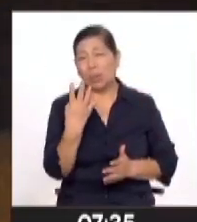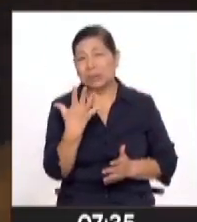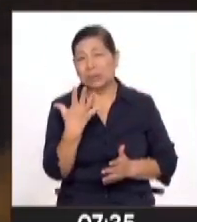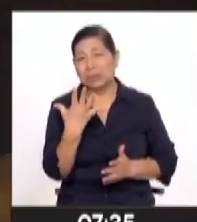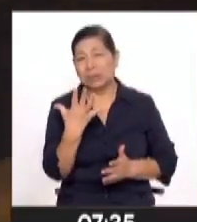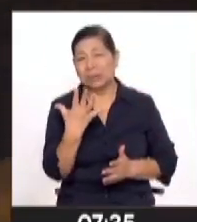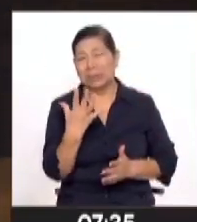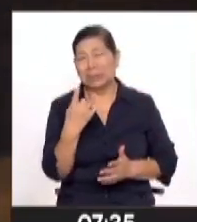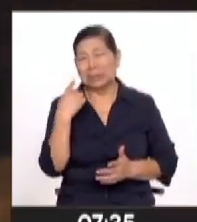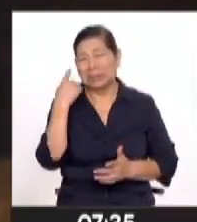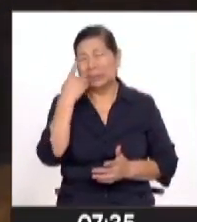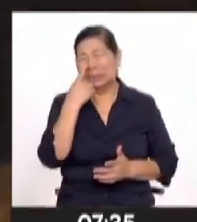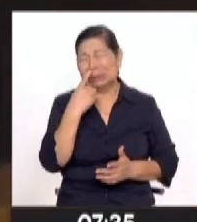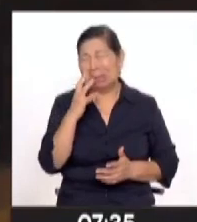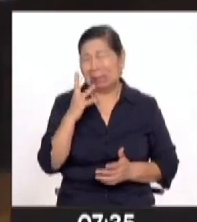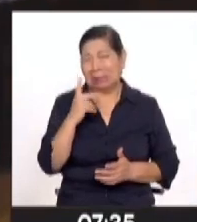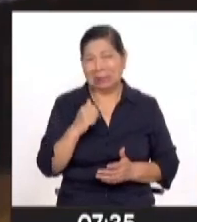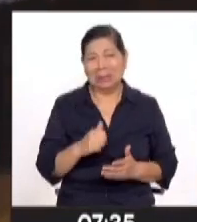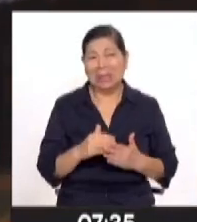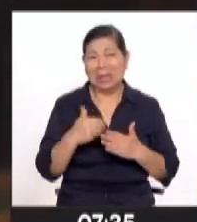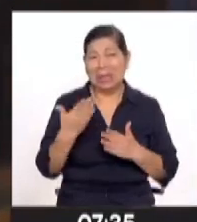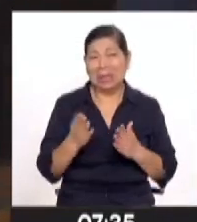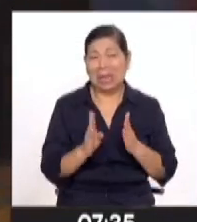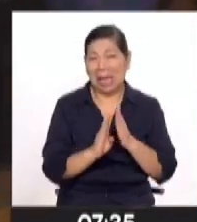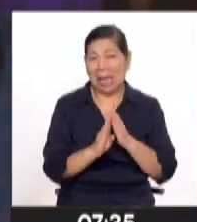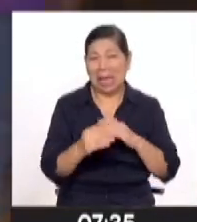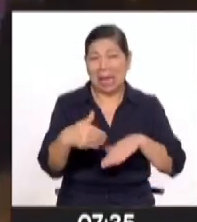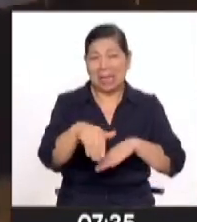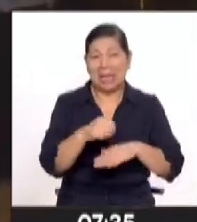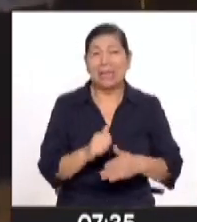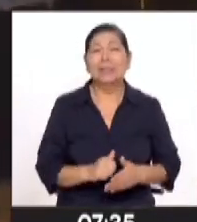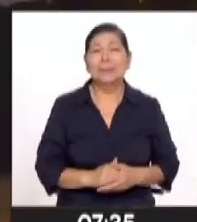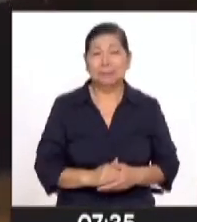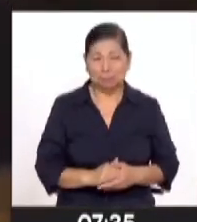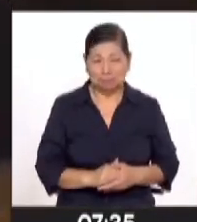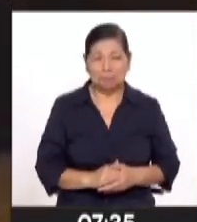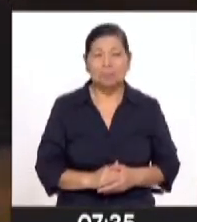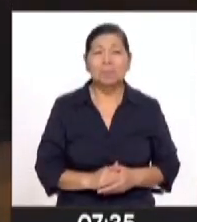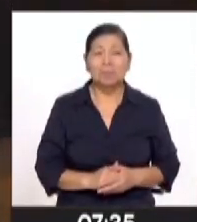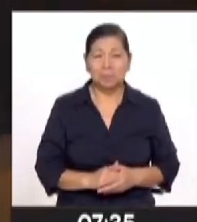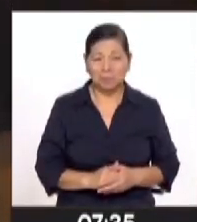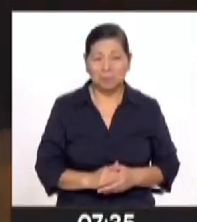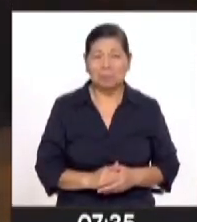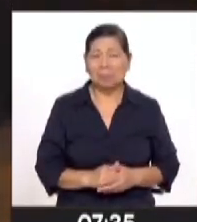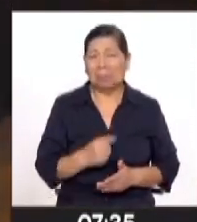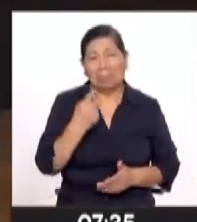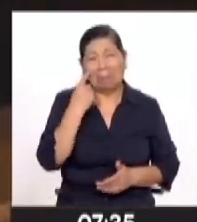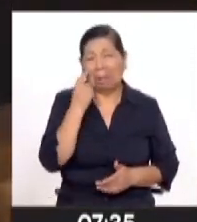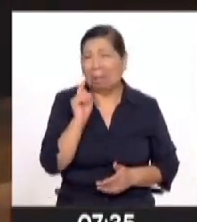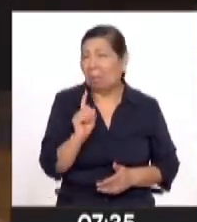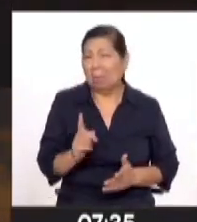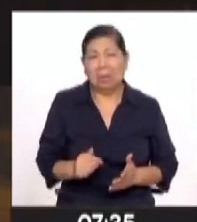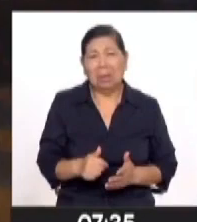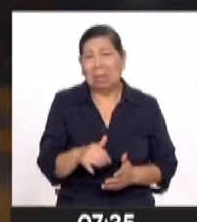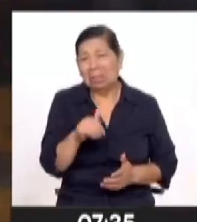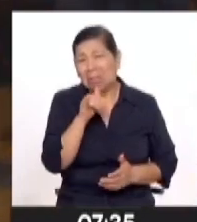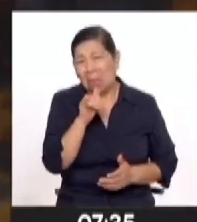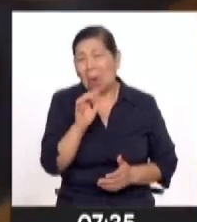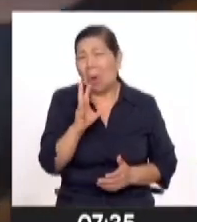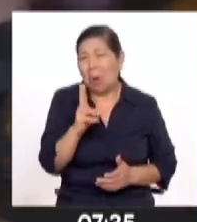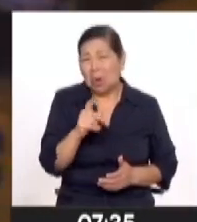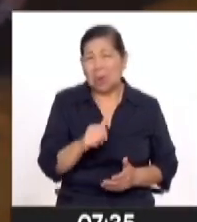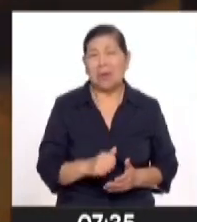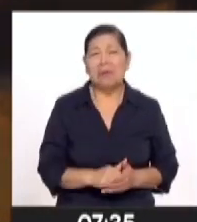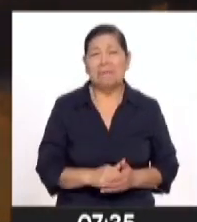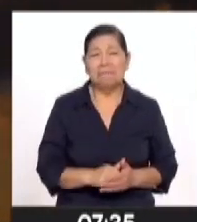con una pinta de lo peor. Afuera de las quintas, sí, familiares. Acá nomás. Sí, no, nadie los conoce. Esas personas toman,